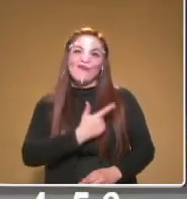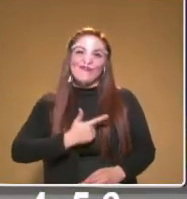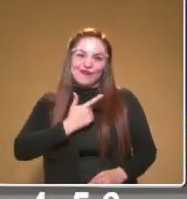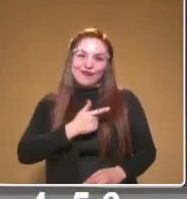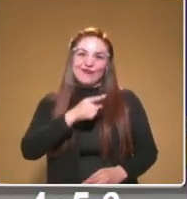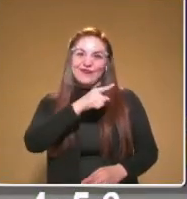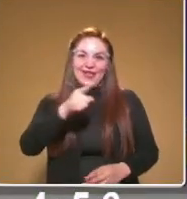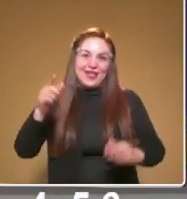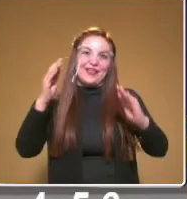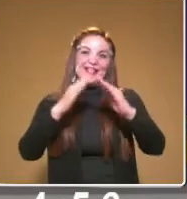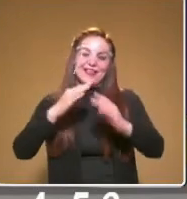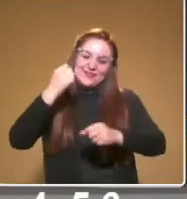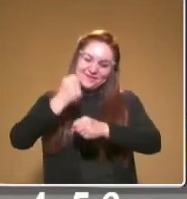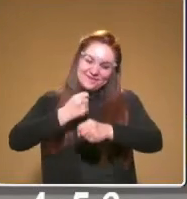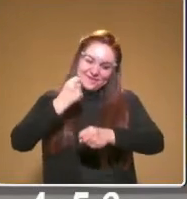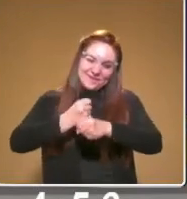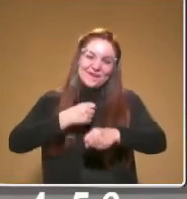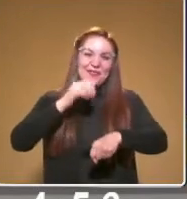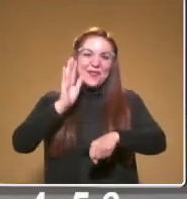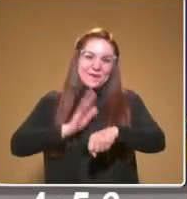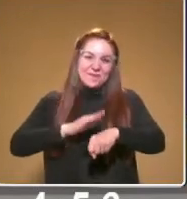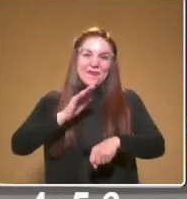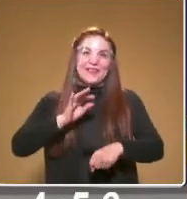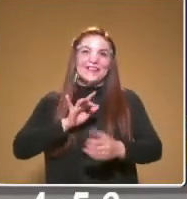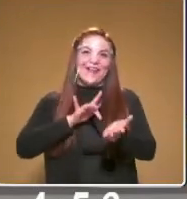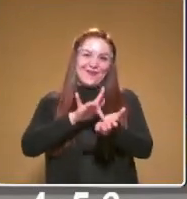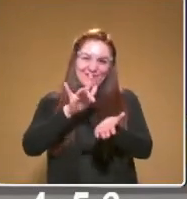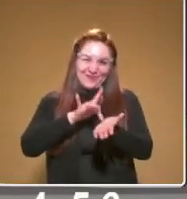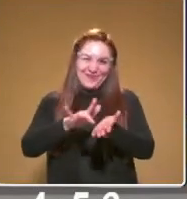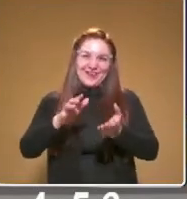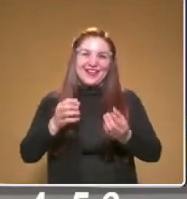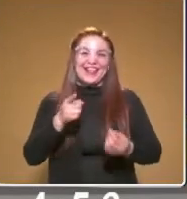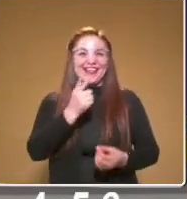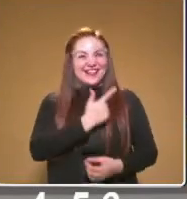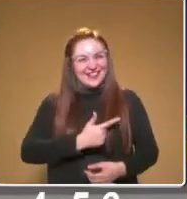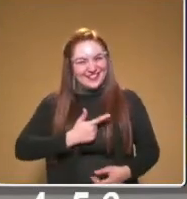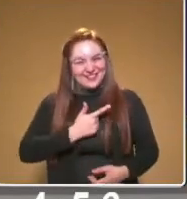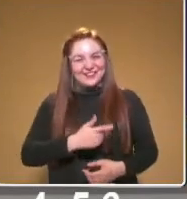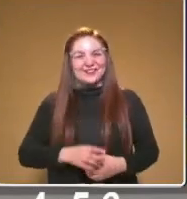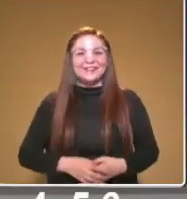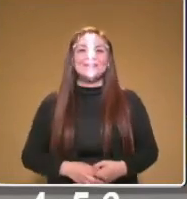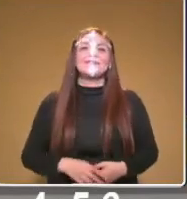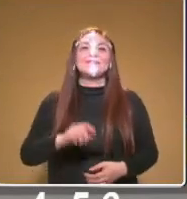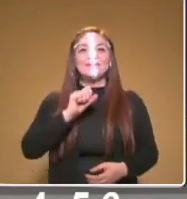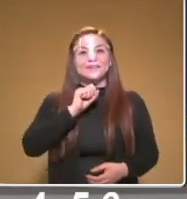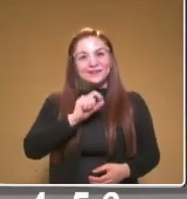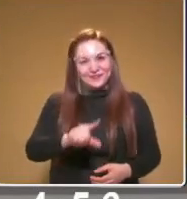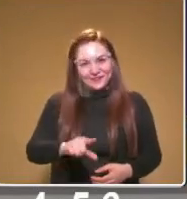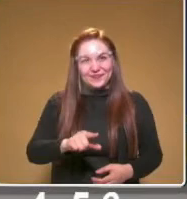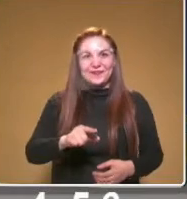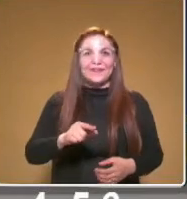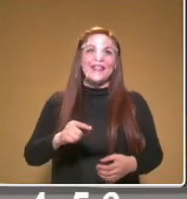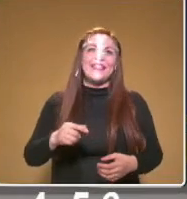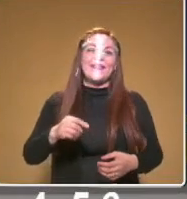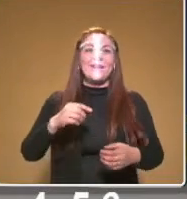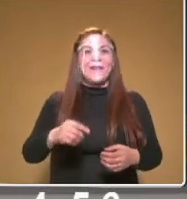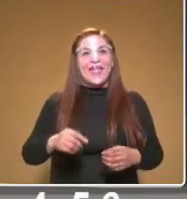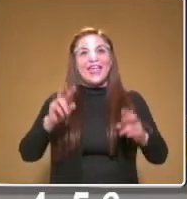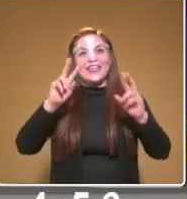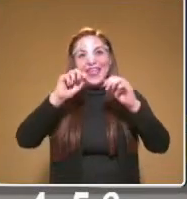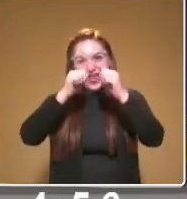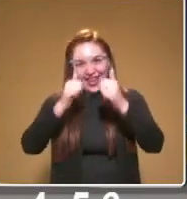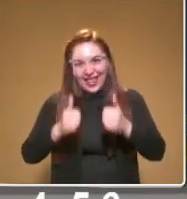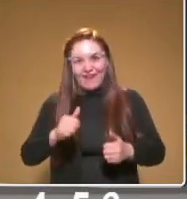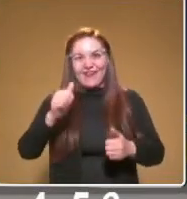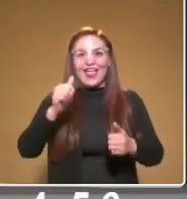reforzar los temas que ya han visto y que les sea también de su agrado. ¿Verdad, maestra? Exactamente. Y también reconocer que el género de la tragedia se ve en